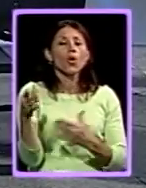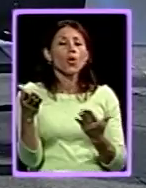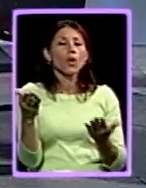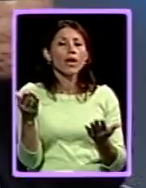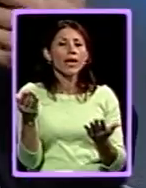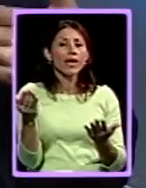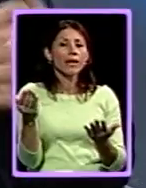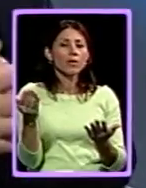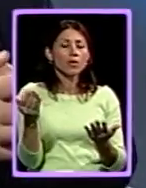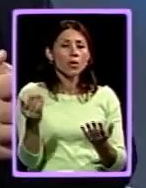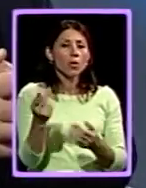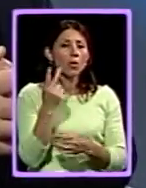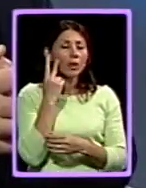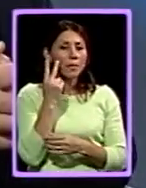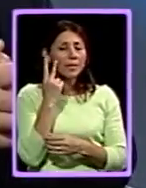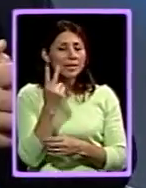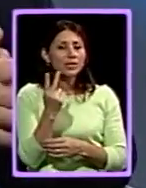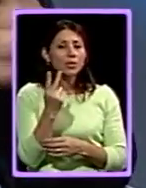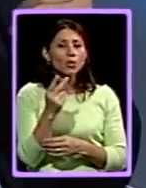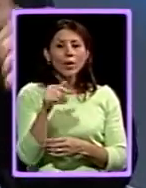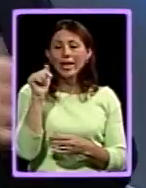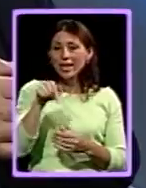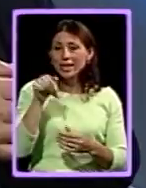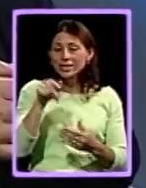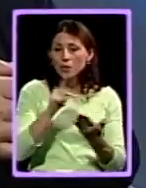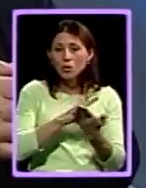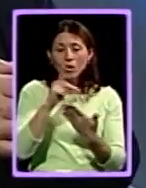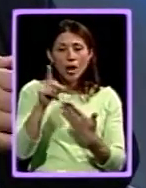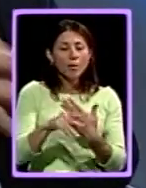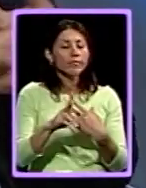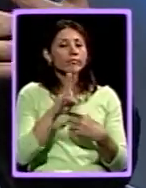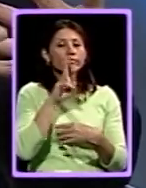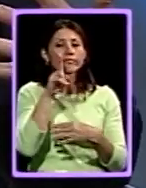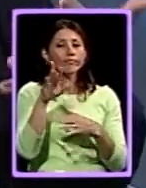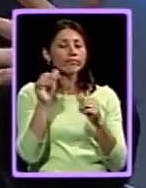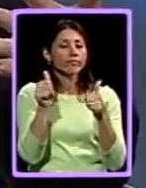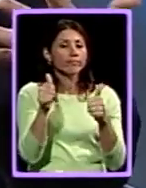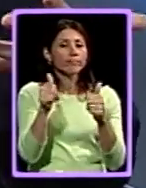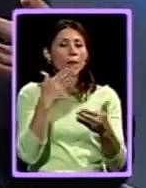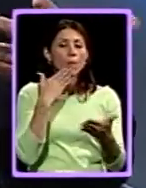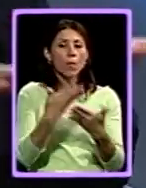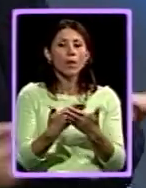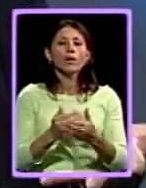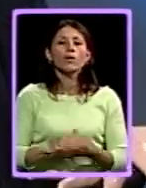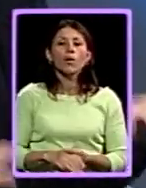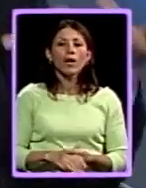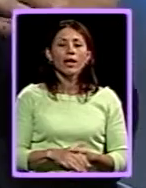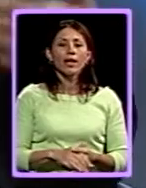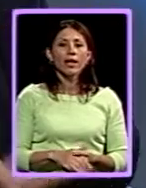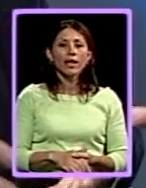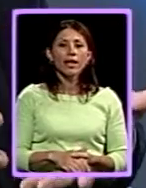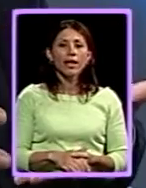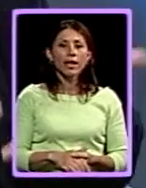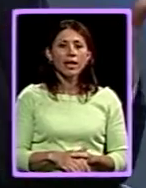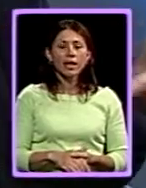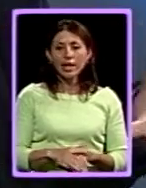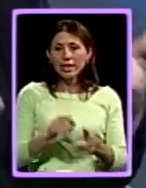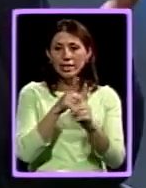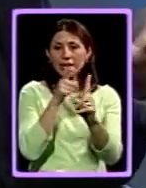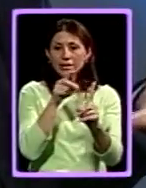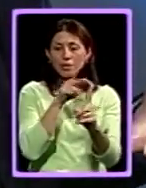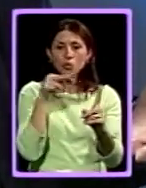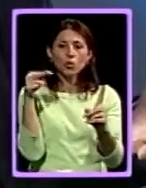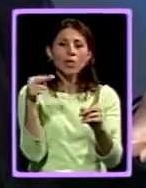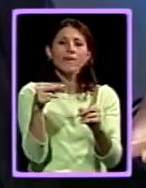sido tan bueno como este. ¿Qué lecciones desde el punto de